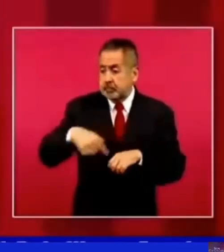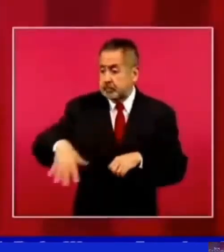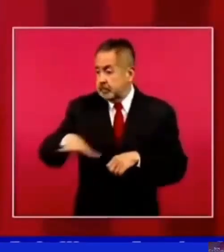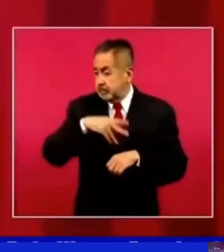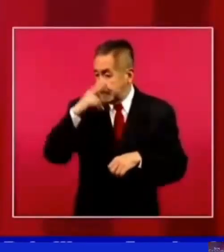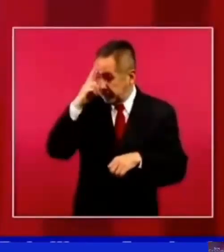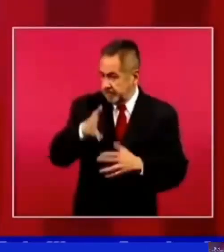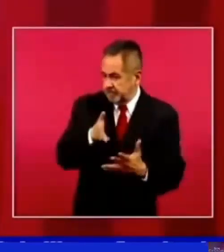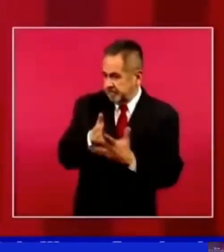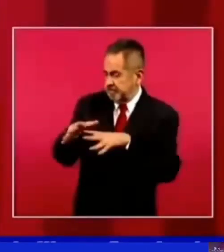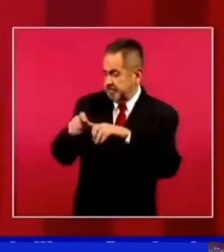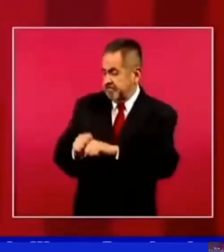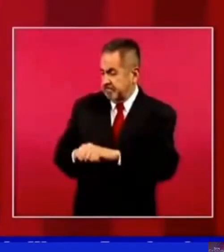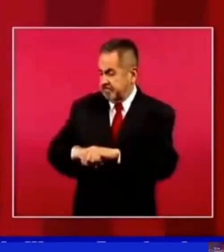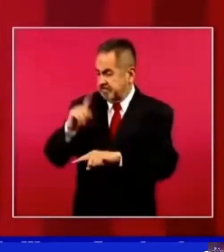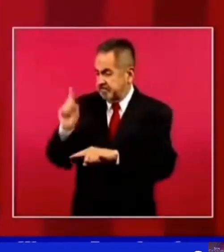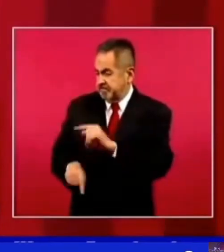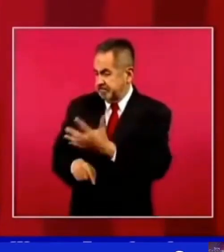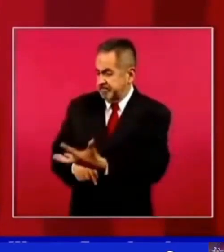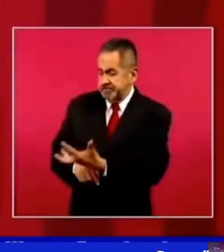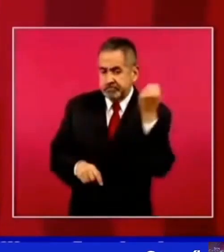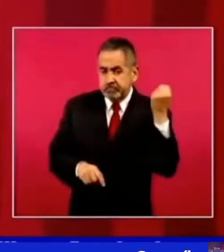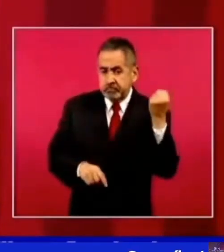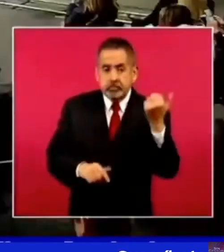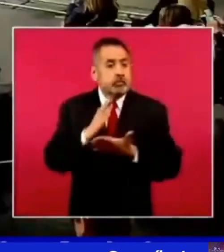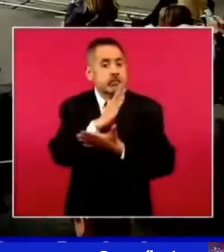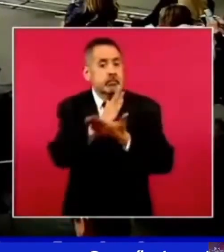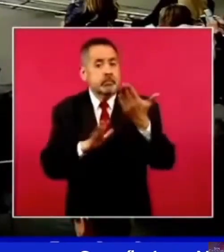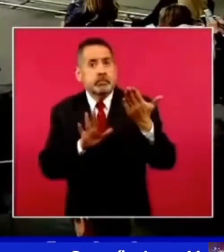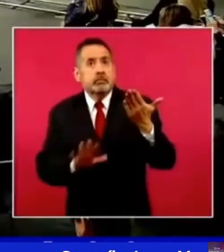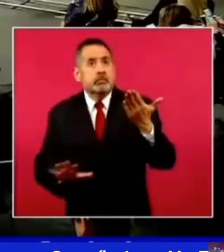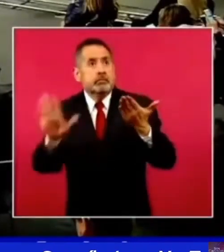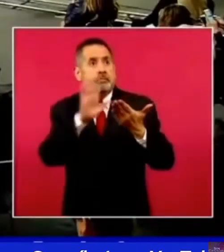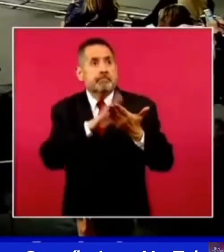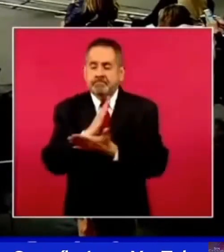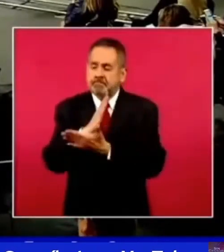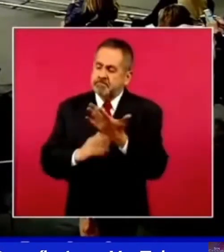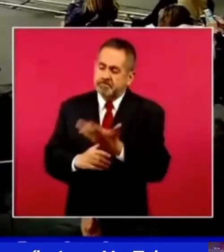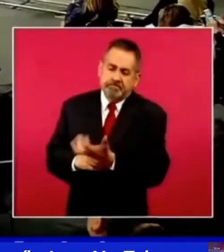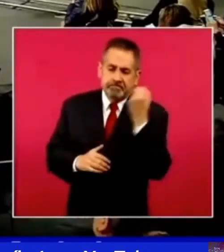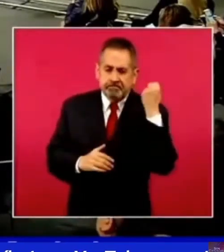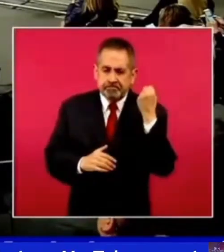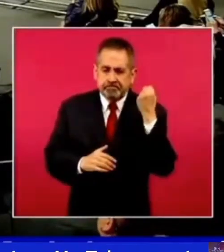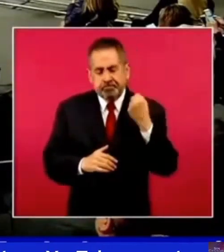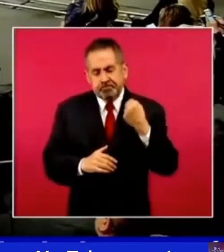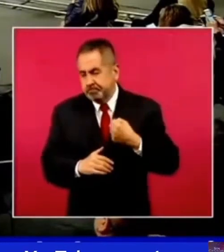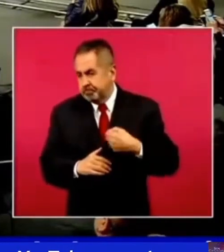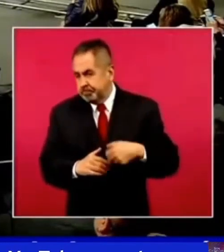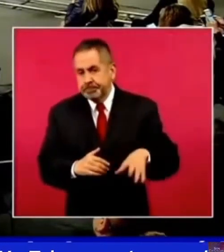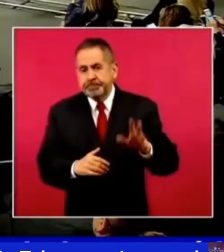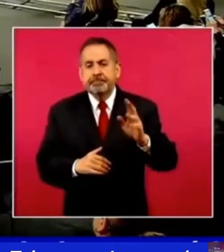y que nos arrebataron más de la mitad de nuestro territorio. Pero también